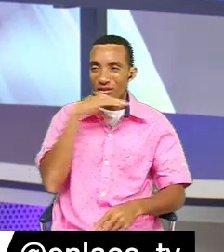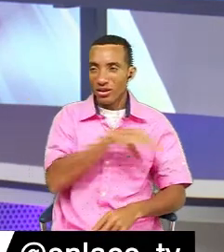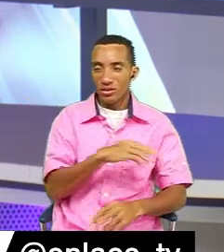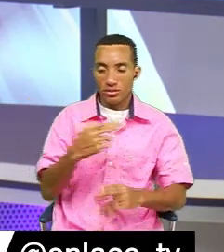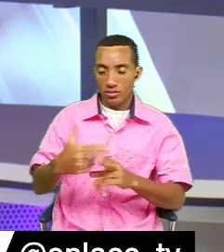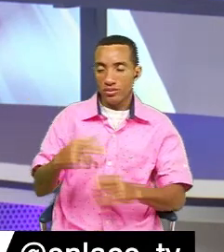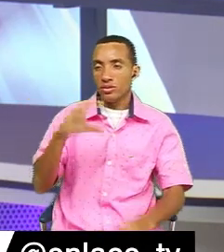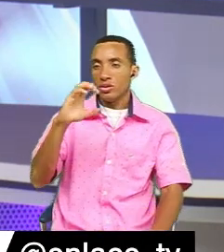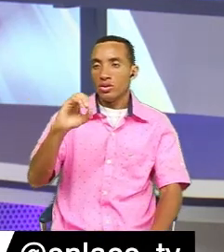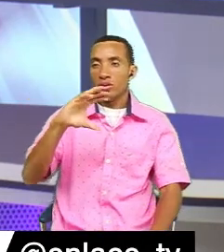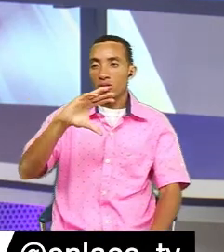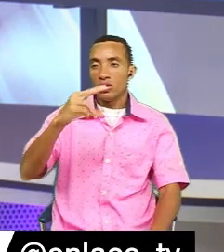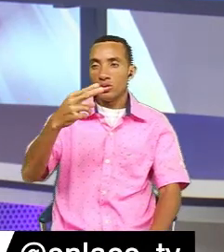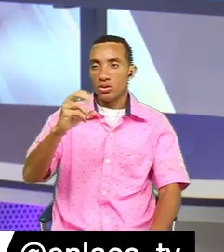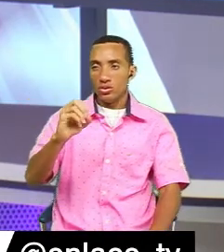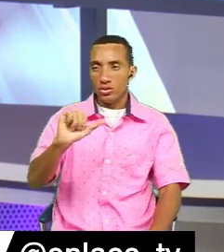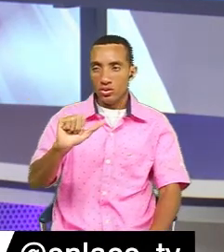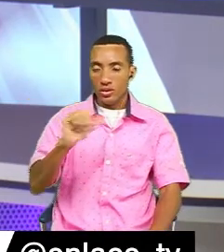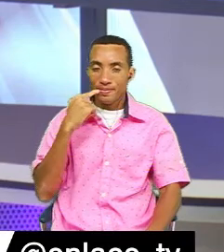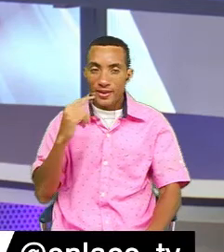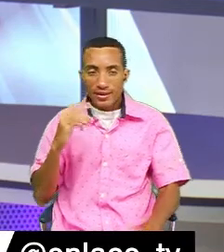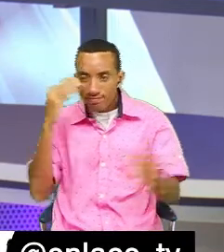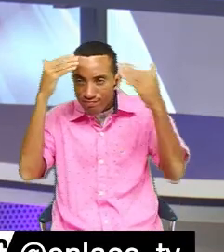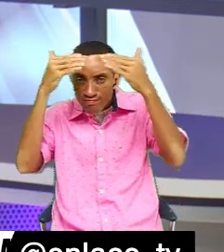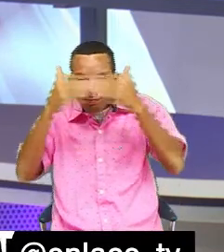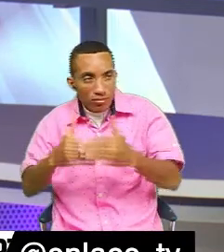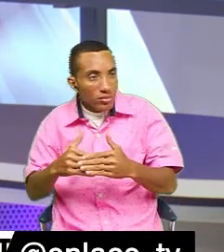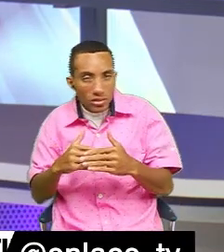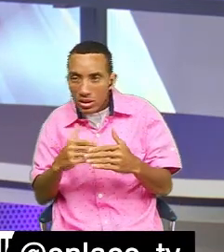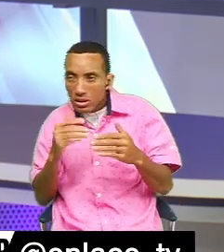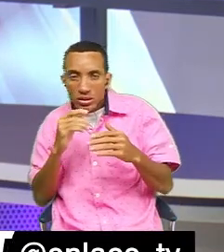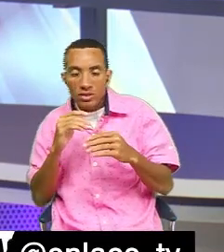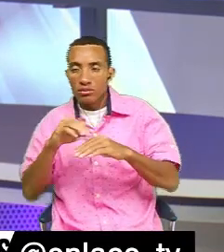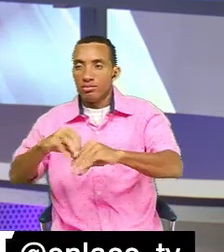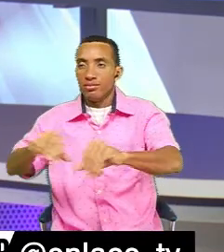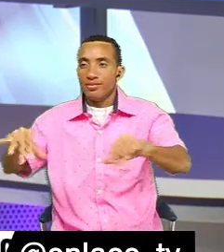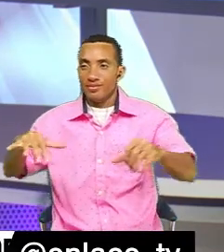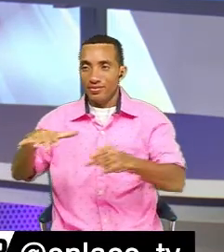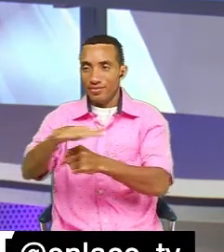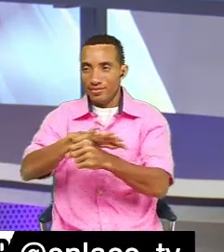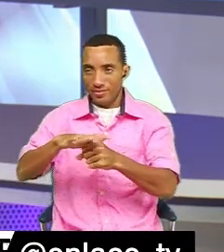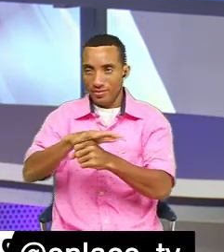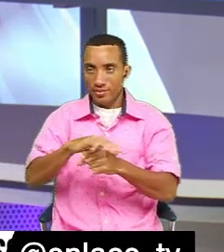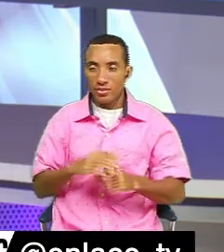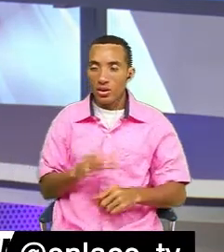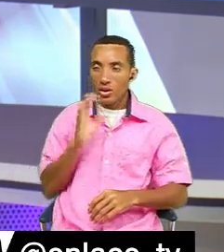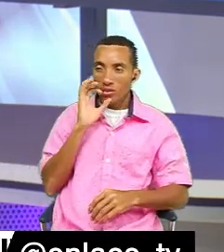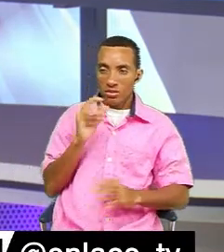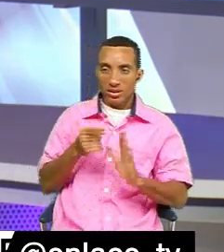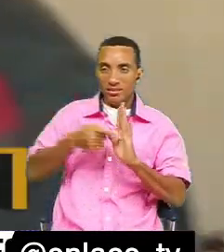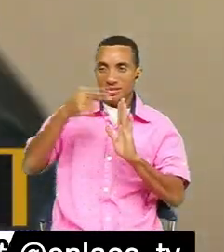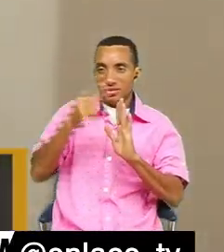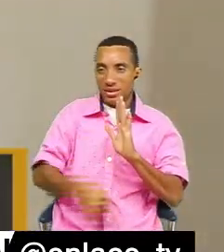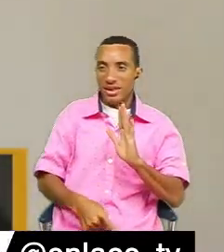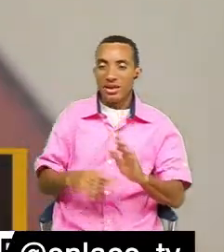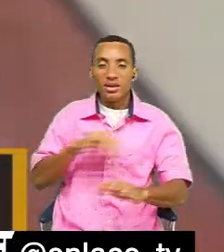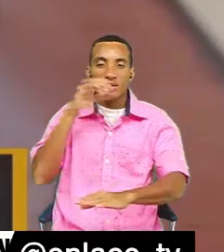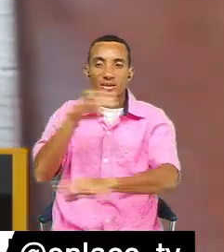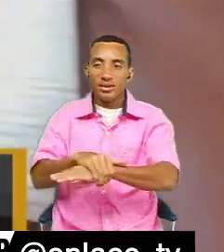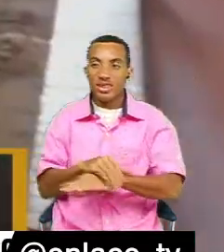barrio Arenal en la Comuna 1 de la ciudad. Sobre este hombre reposaban 3 órdenes de captura vigentes por diversos delitos. Por delitos como el de